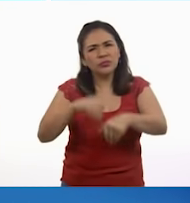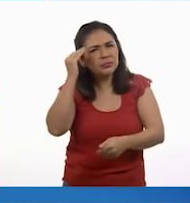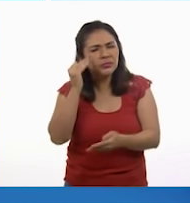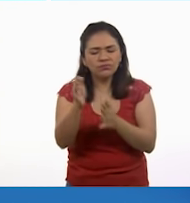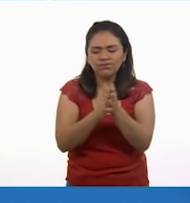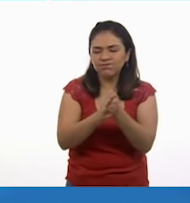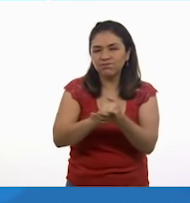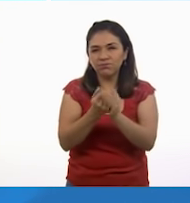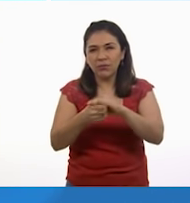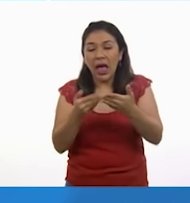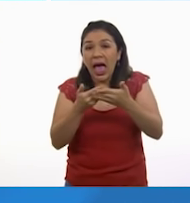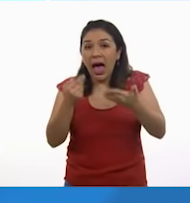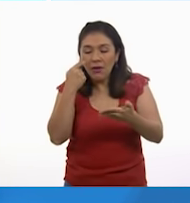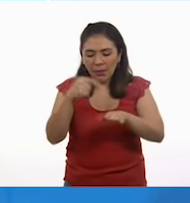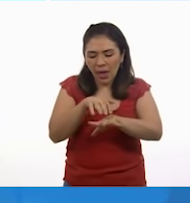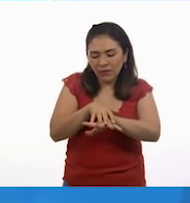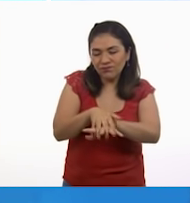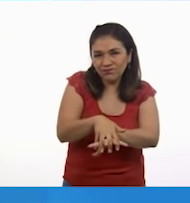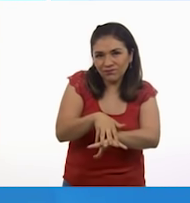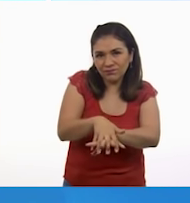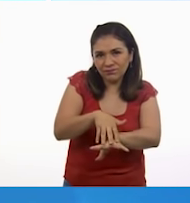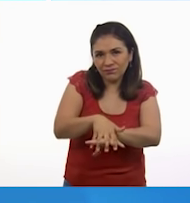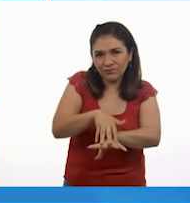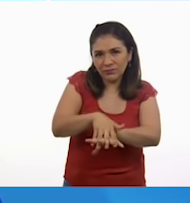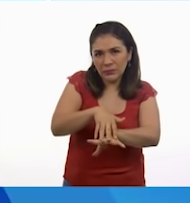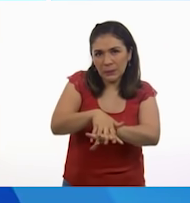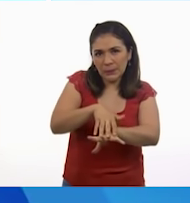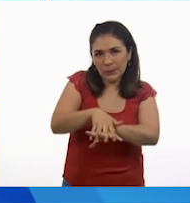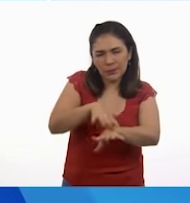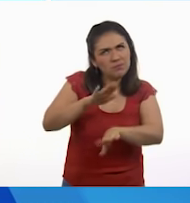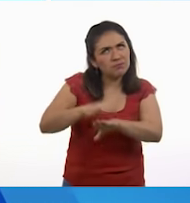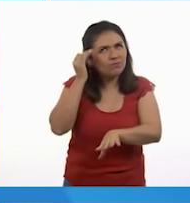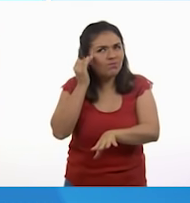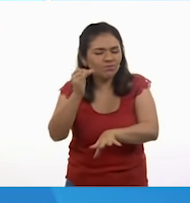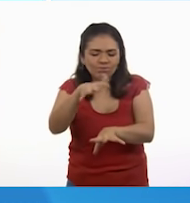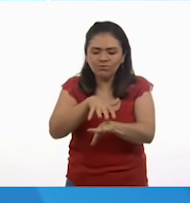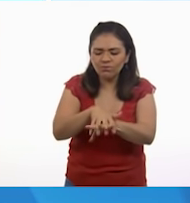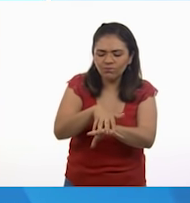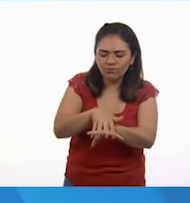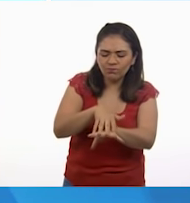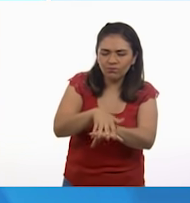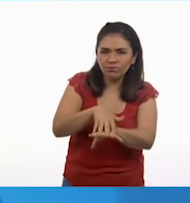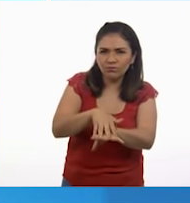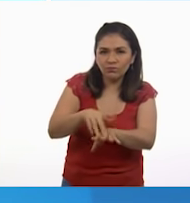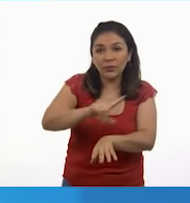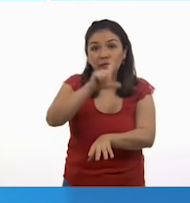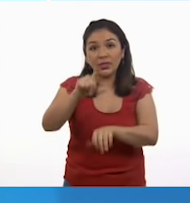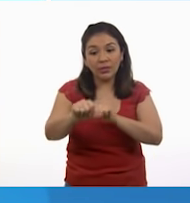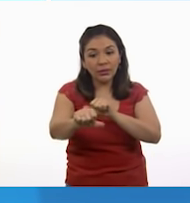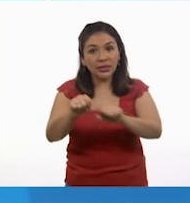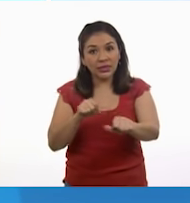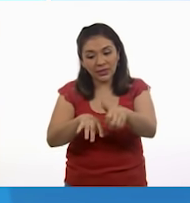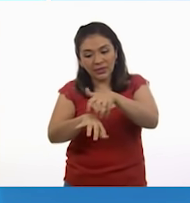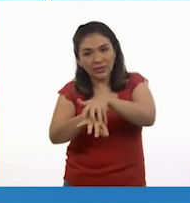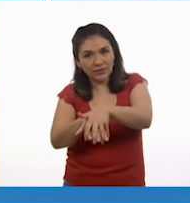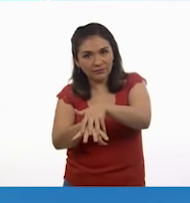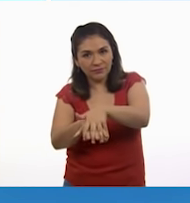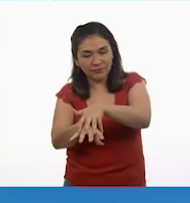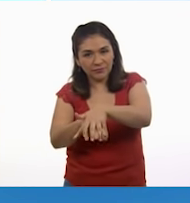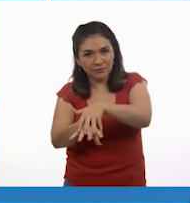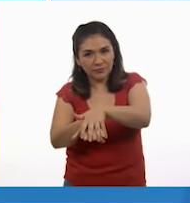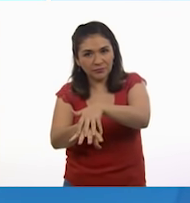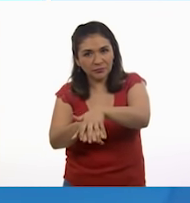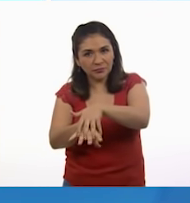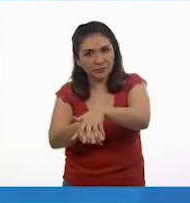una con la otra ahora frota la palma de una de tus manos contra el bolso de la otra entrelazando los dedos y repite lo